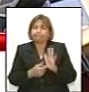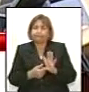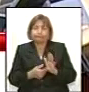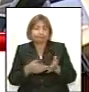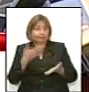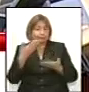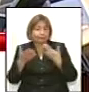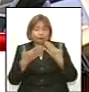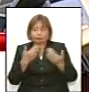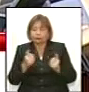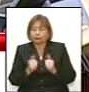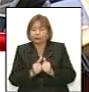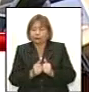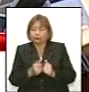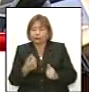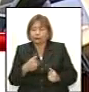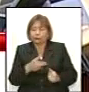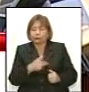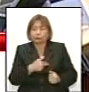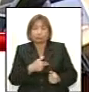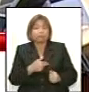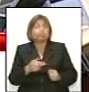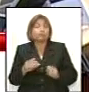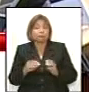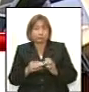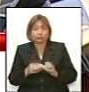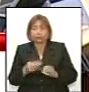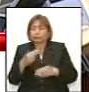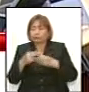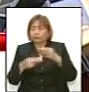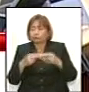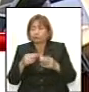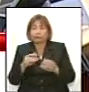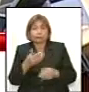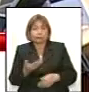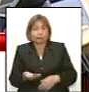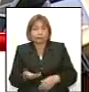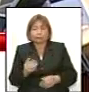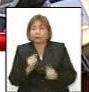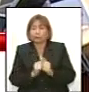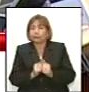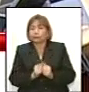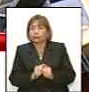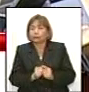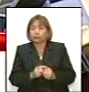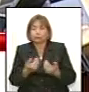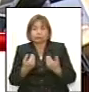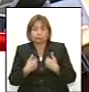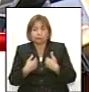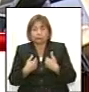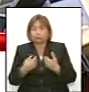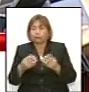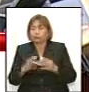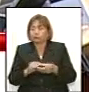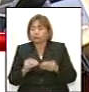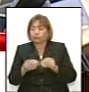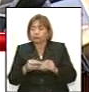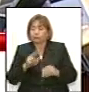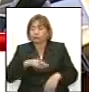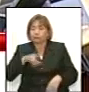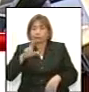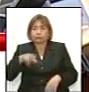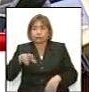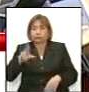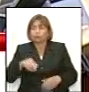diálogo también con las comisiones regionales del Bicentenario. Dado que los archivos regionales dependen de los gobiernos regionales y